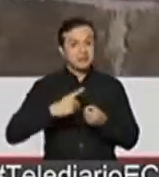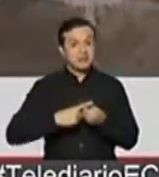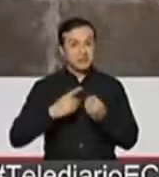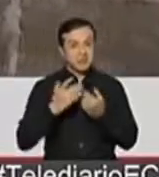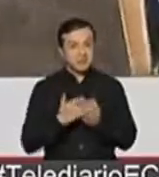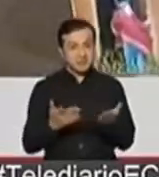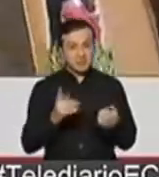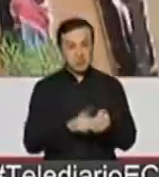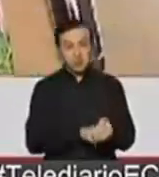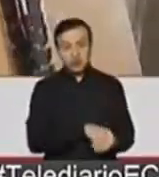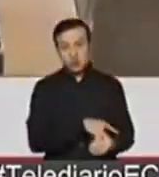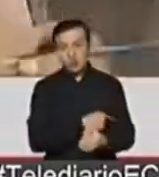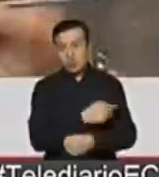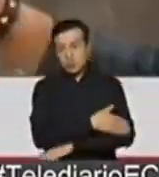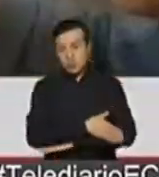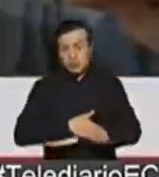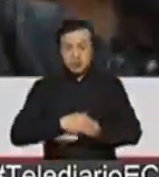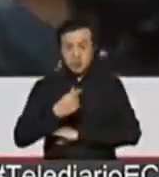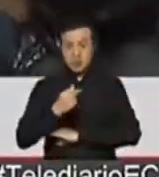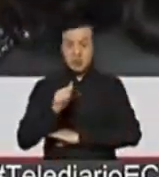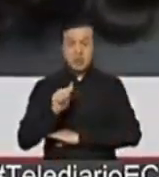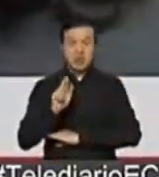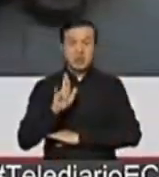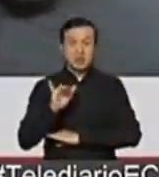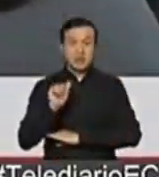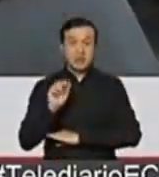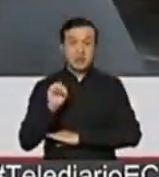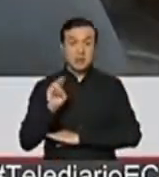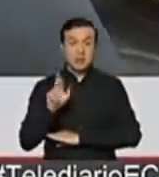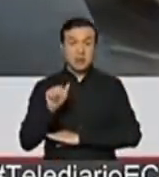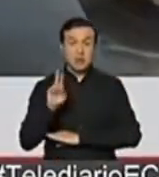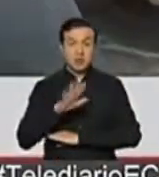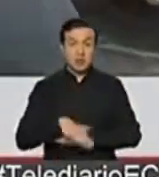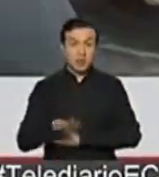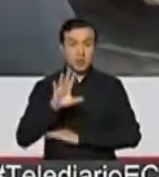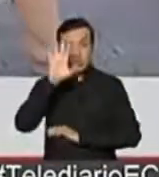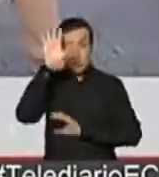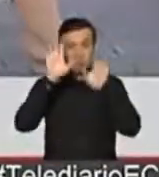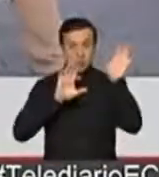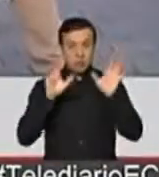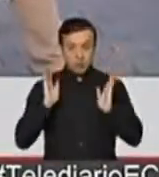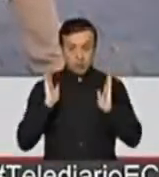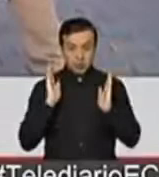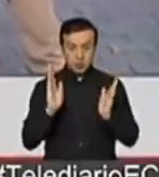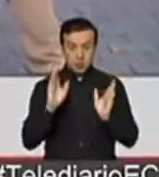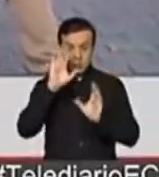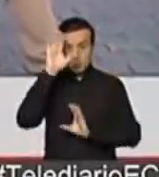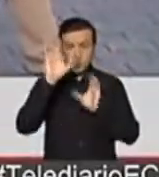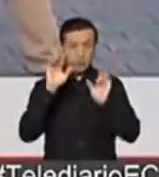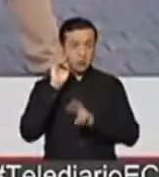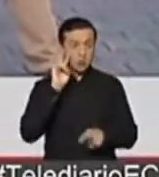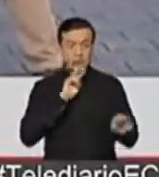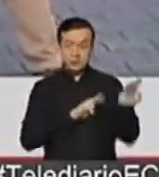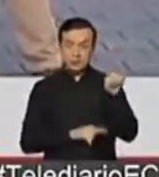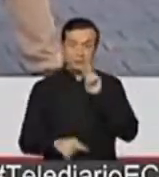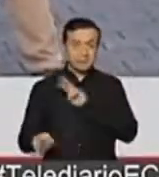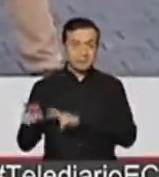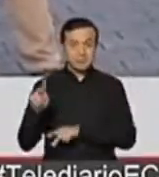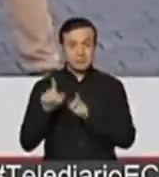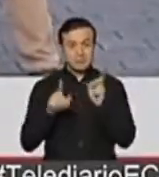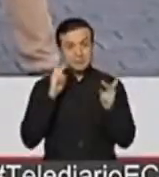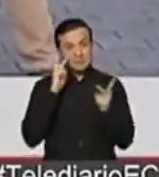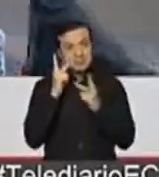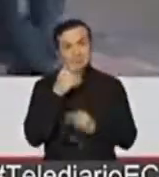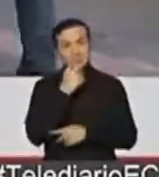En la tradicional calle García Moreno, por ejemplo, se instaló una especie de bulevar de las artes. Durante un breve recorrido por este lugar, las personas